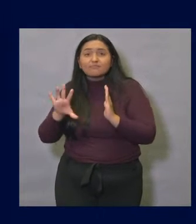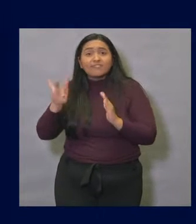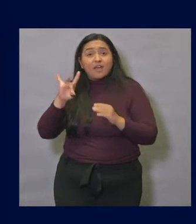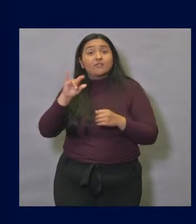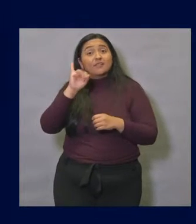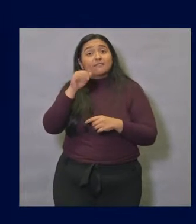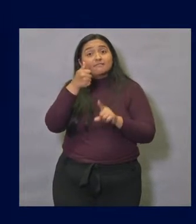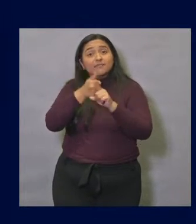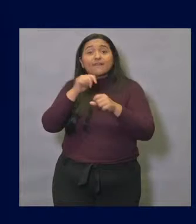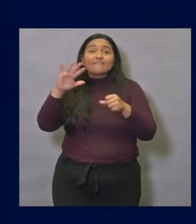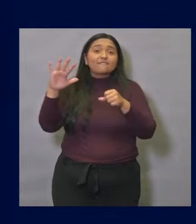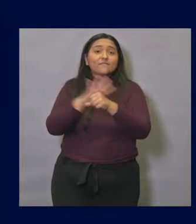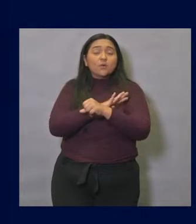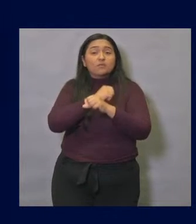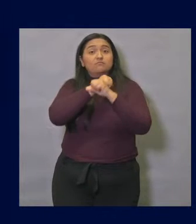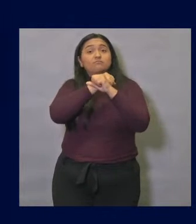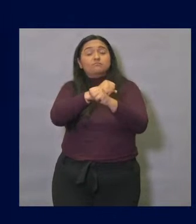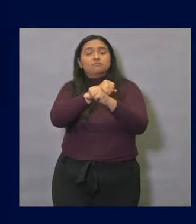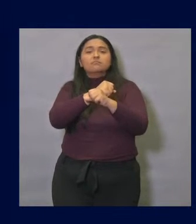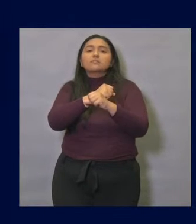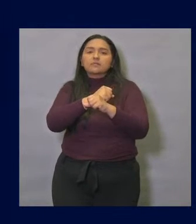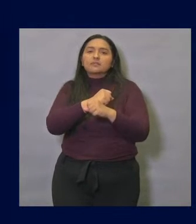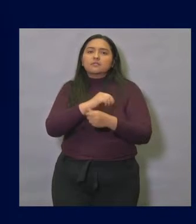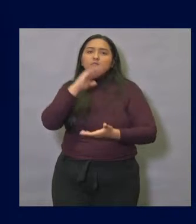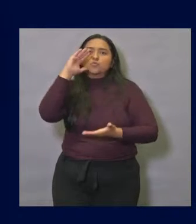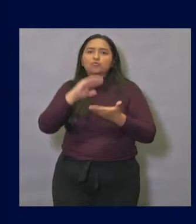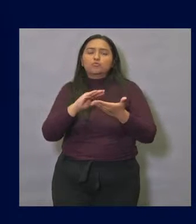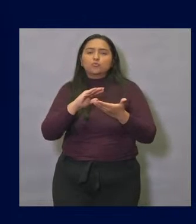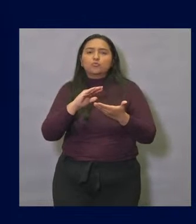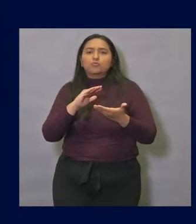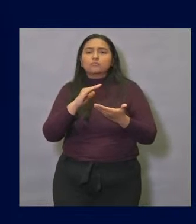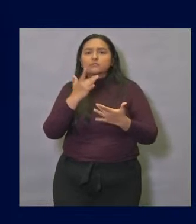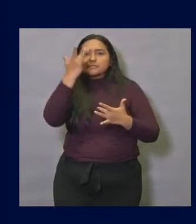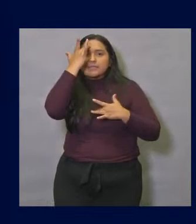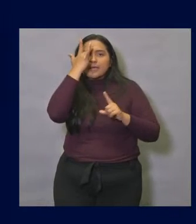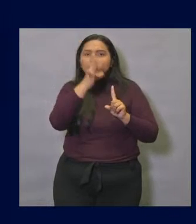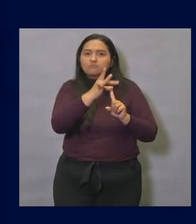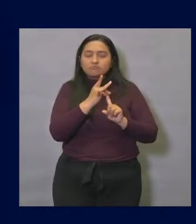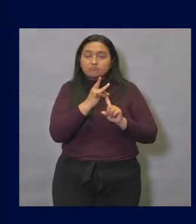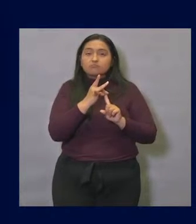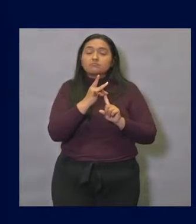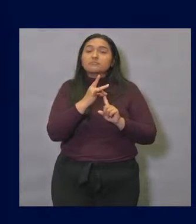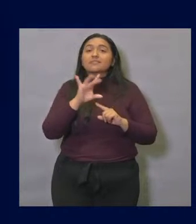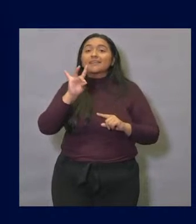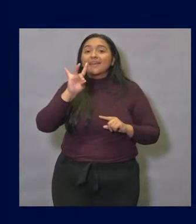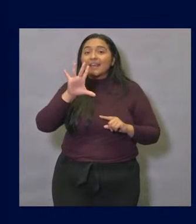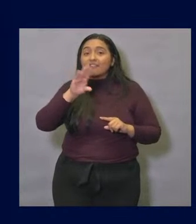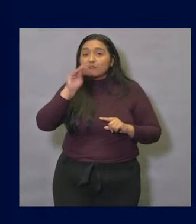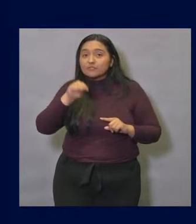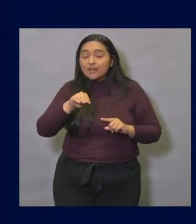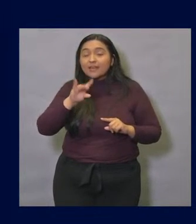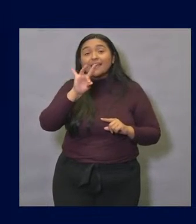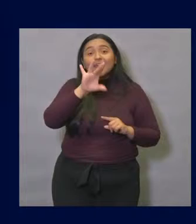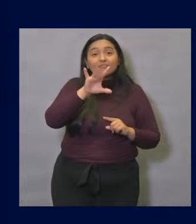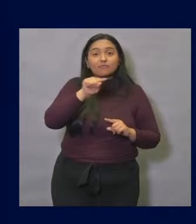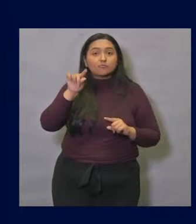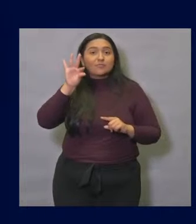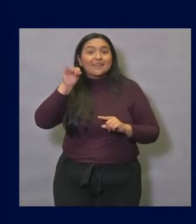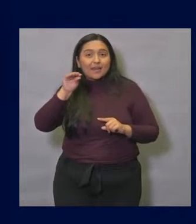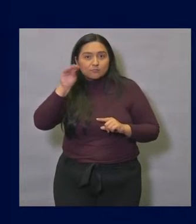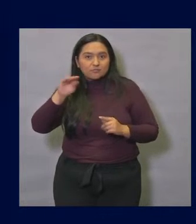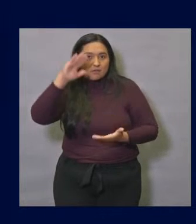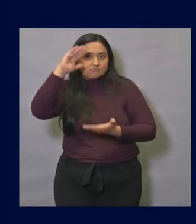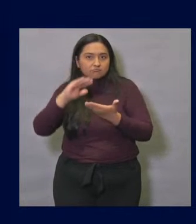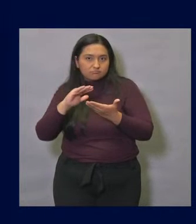reduce las infecciones por COVID-19 en general entre un 85 y un 90% en